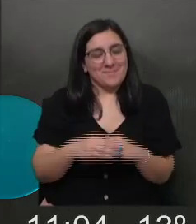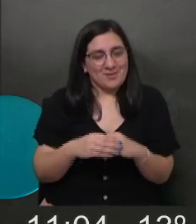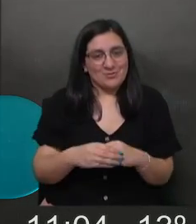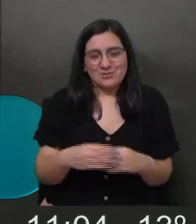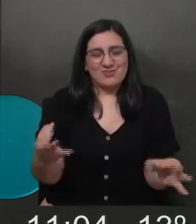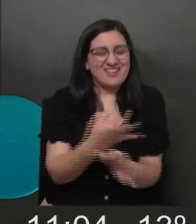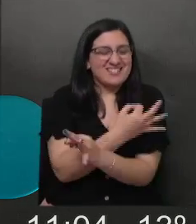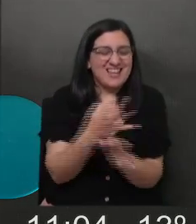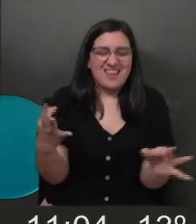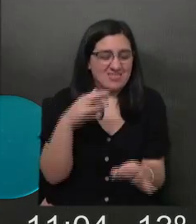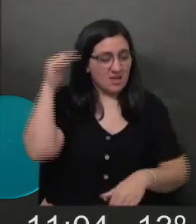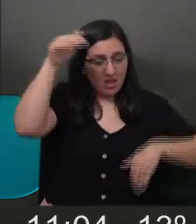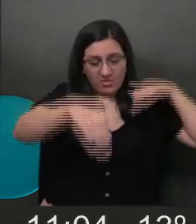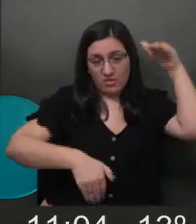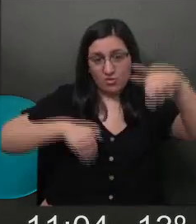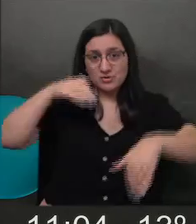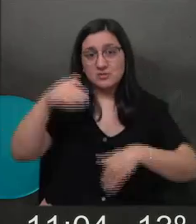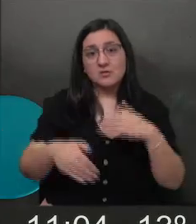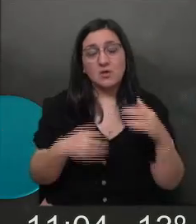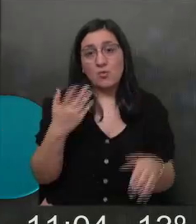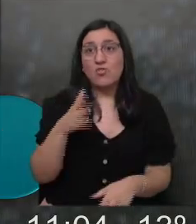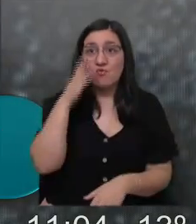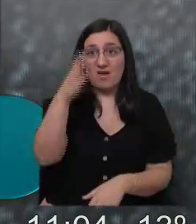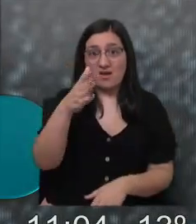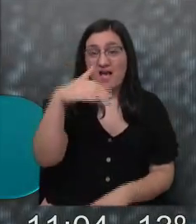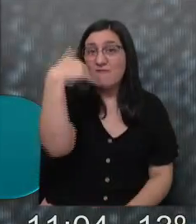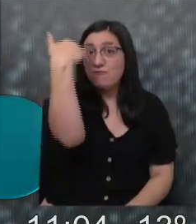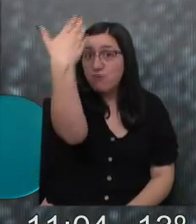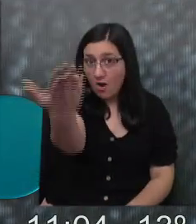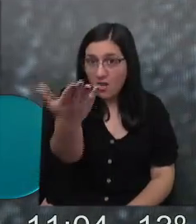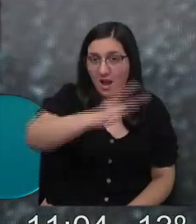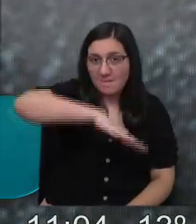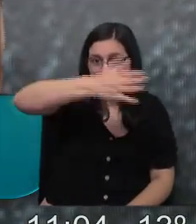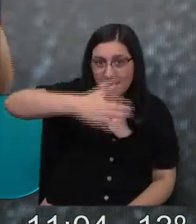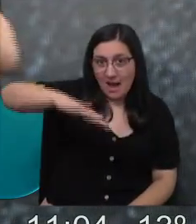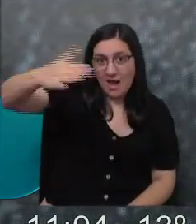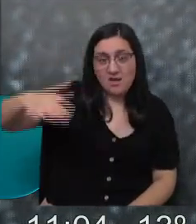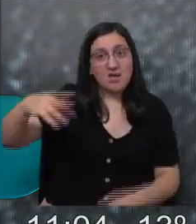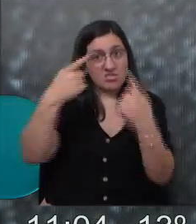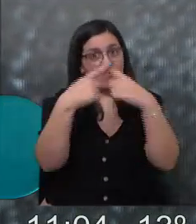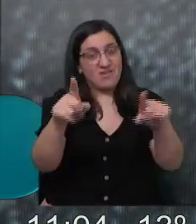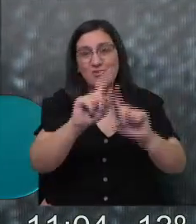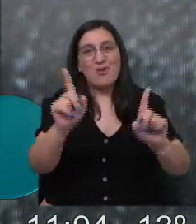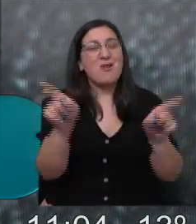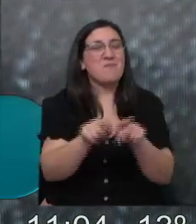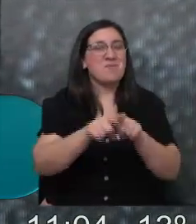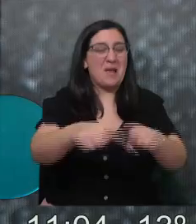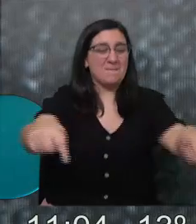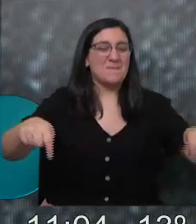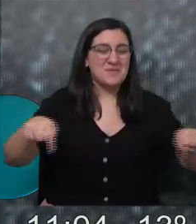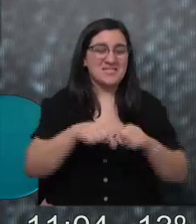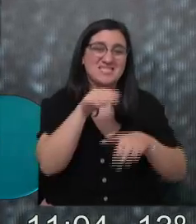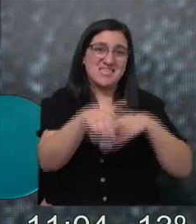son excelentes nadadores y nadadoras que cuando se enfrentan a las aguas abiertas es otro juego, es otro partido, claro. Es otra cosa, es otra